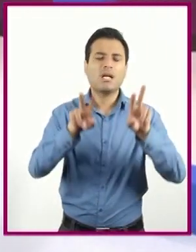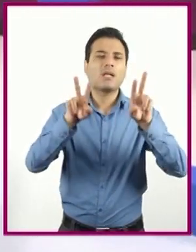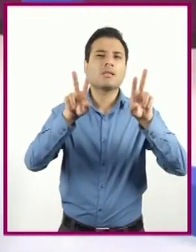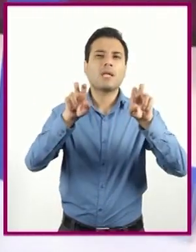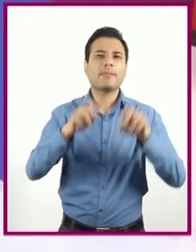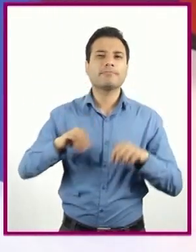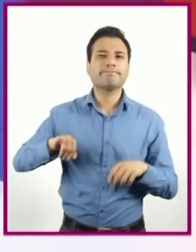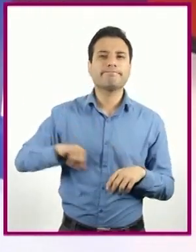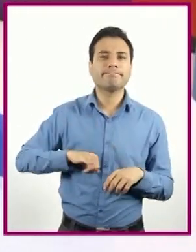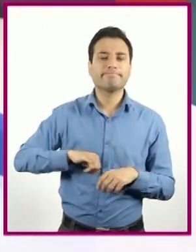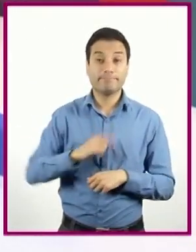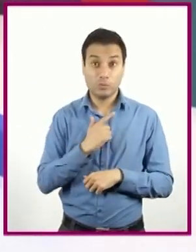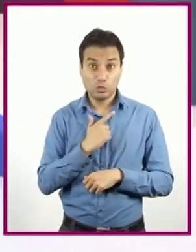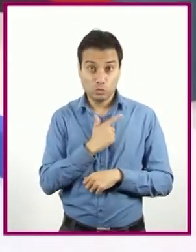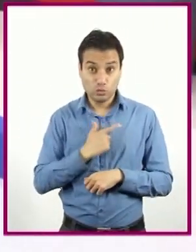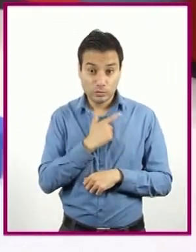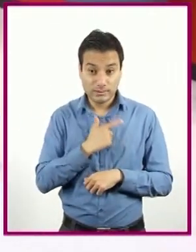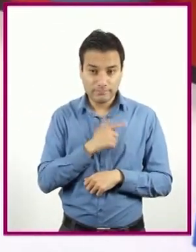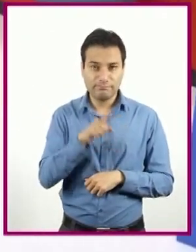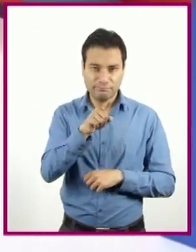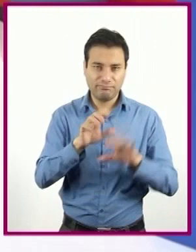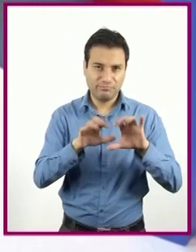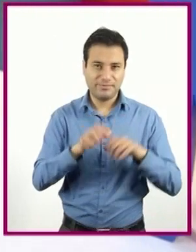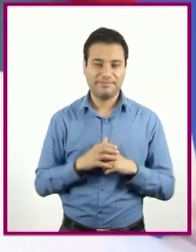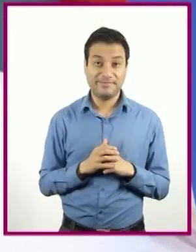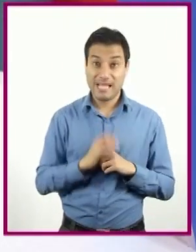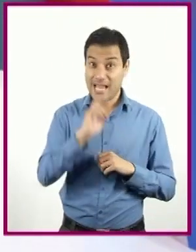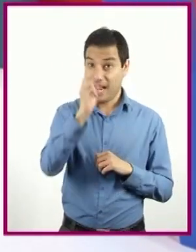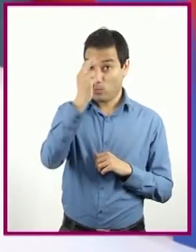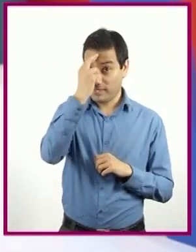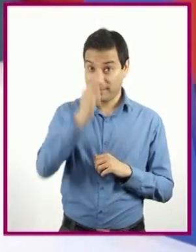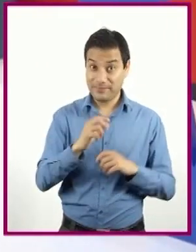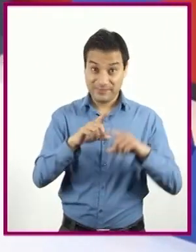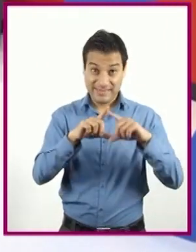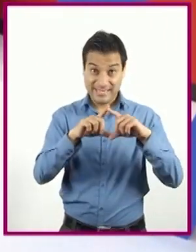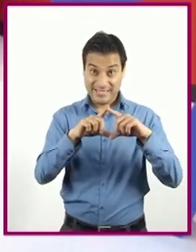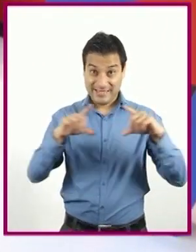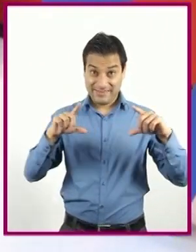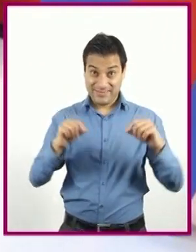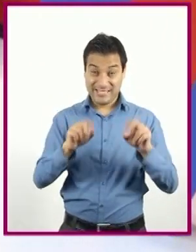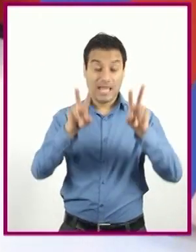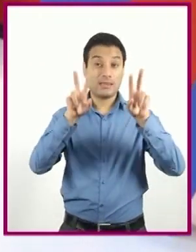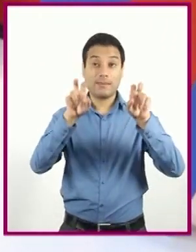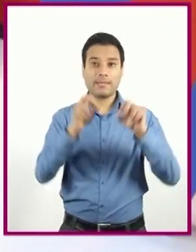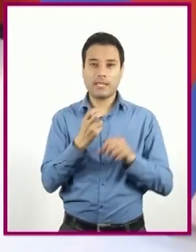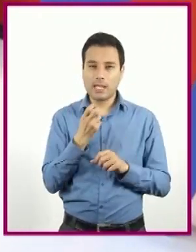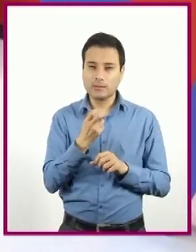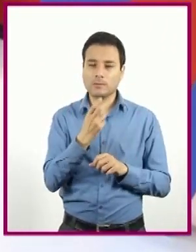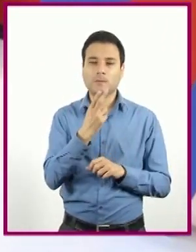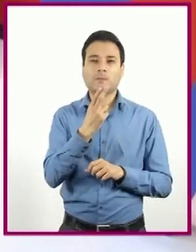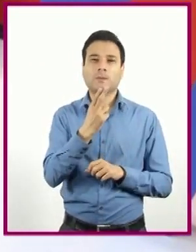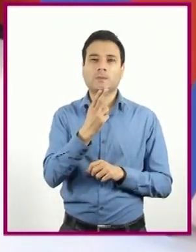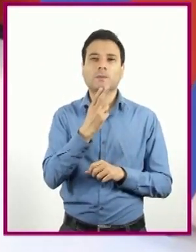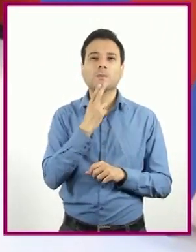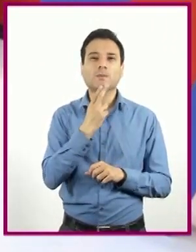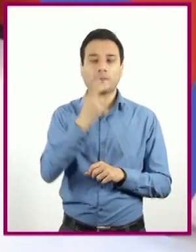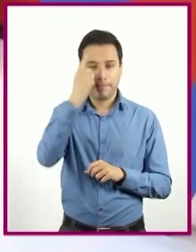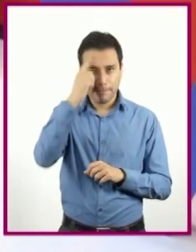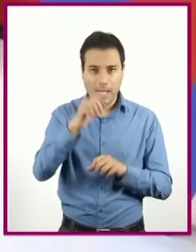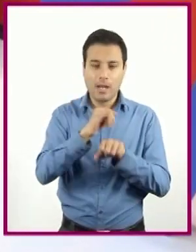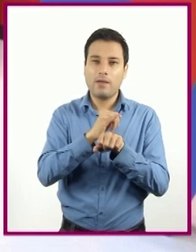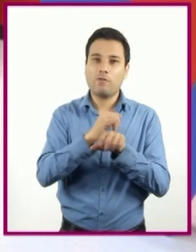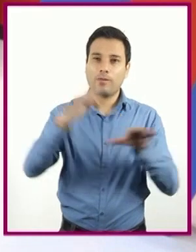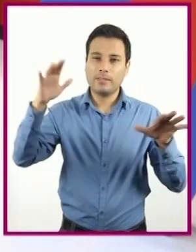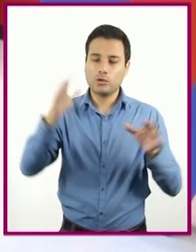y realizar su fichero al respecto. Recuerden que las fichas temáticas son un recurso que les facilitará el manejo de